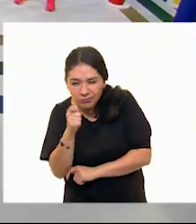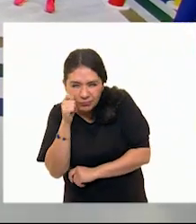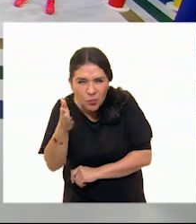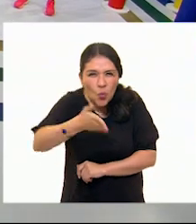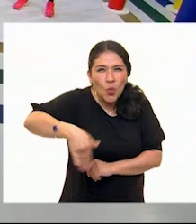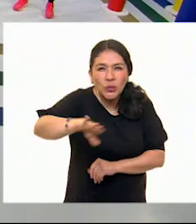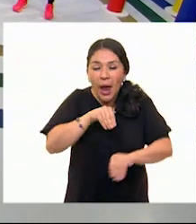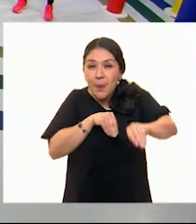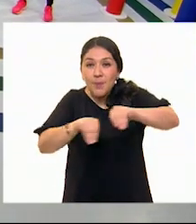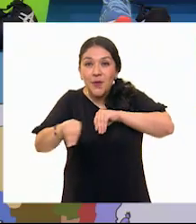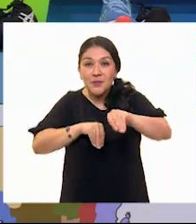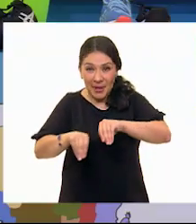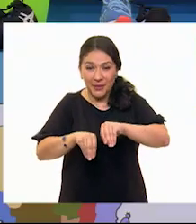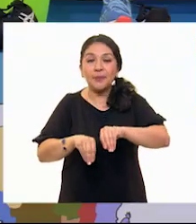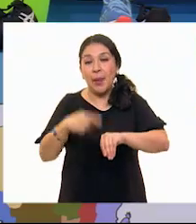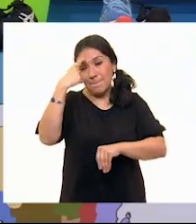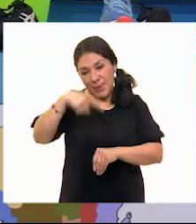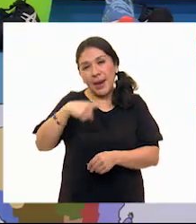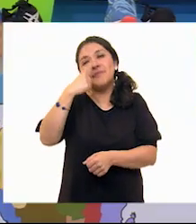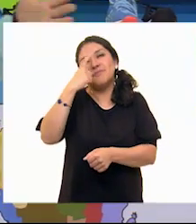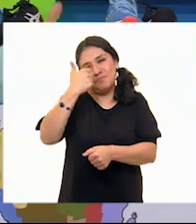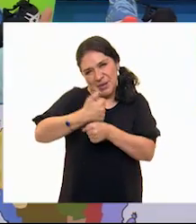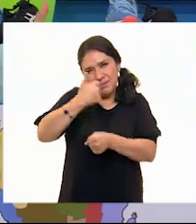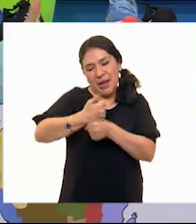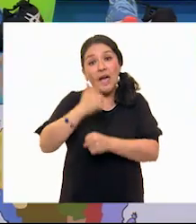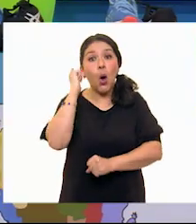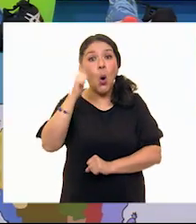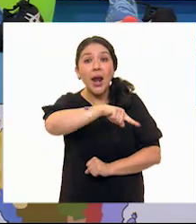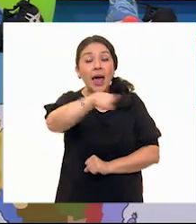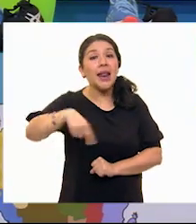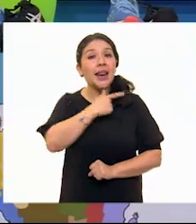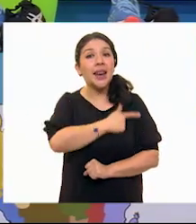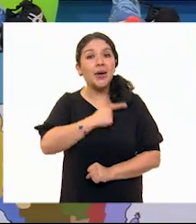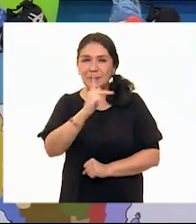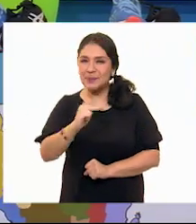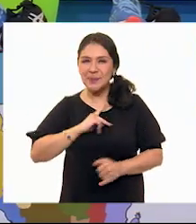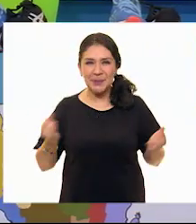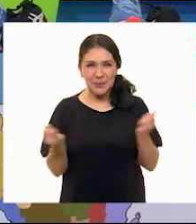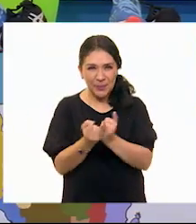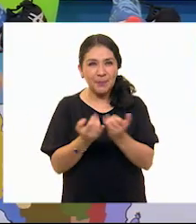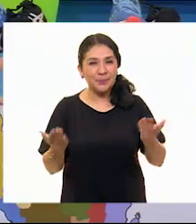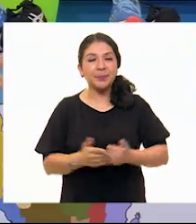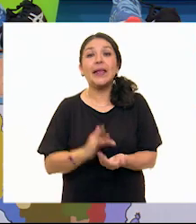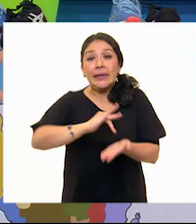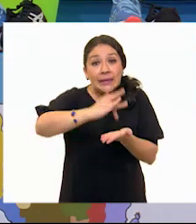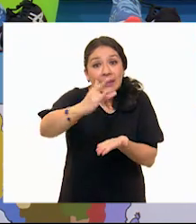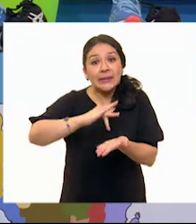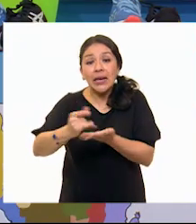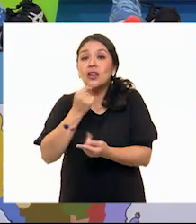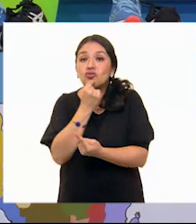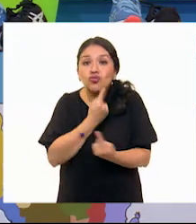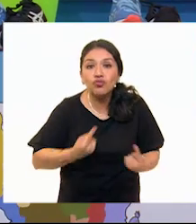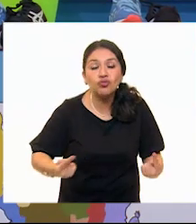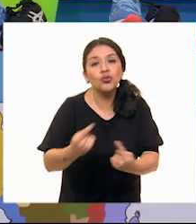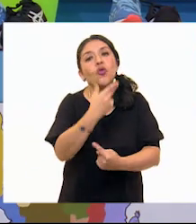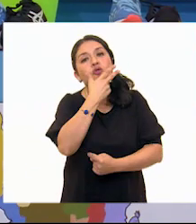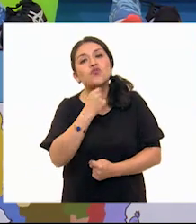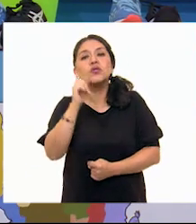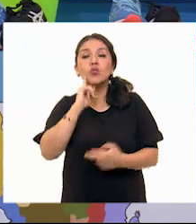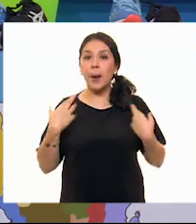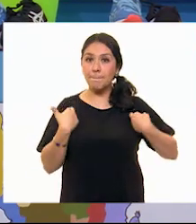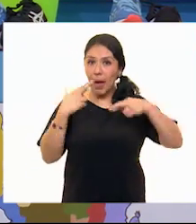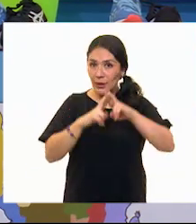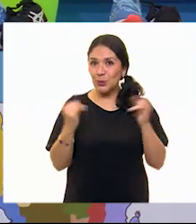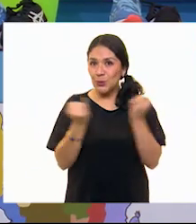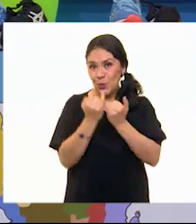Movimiento! De nivel primaria. Espero lo hayan disfrutado tanto como nosotros. Agradecemos a niñas, niños, maestras